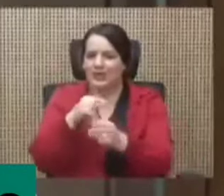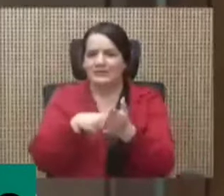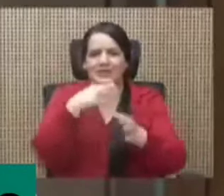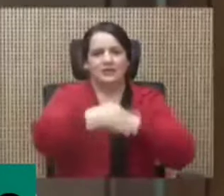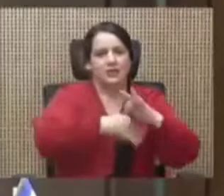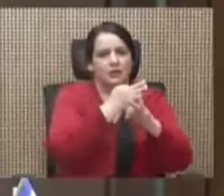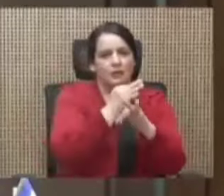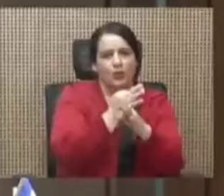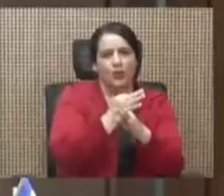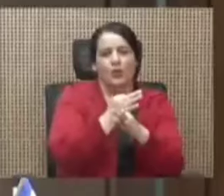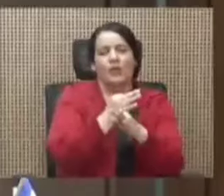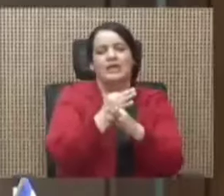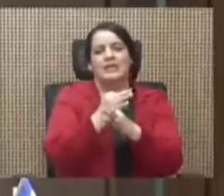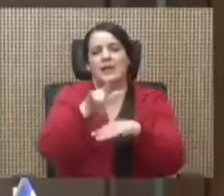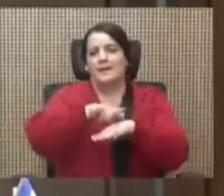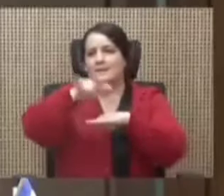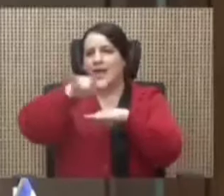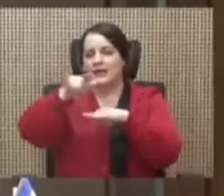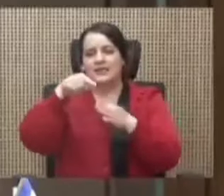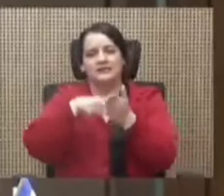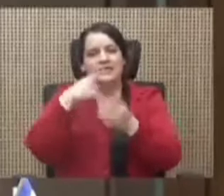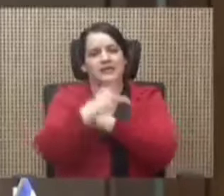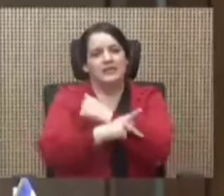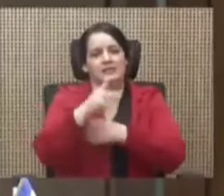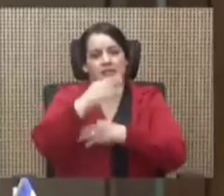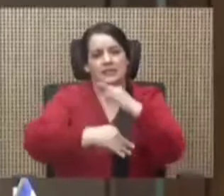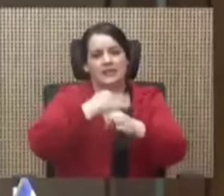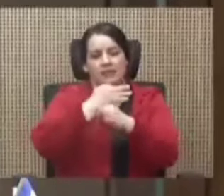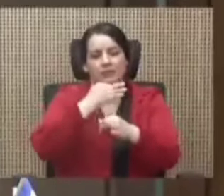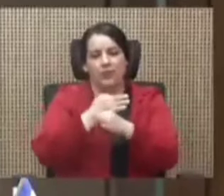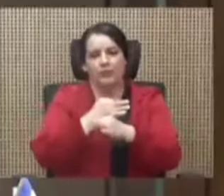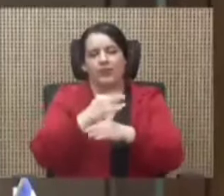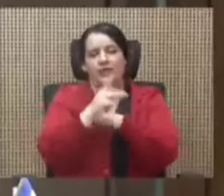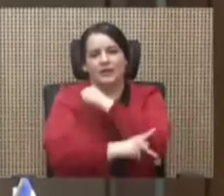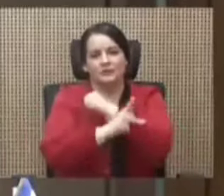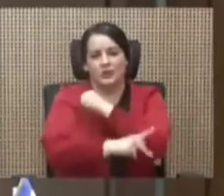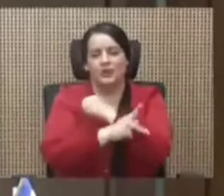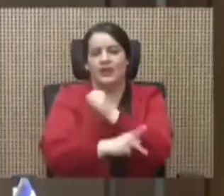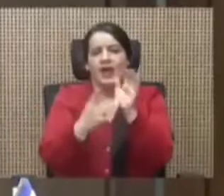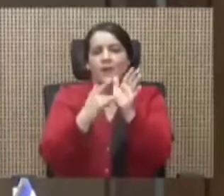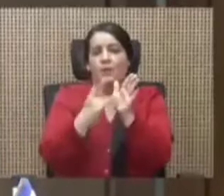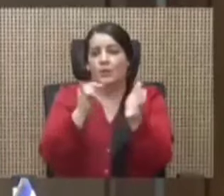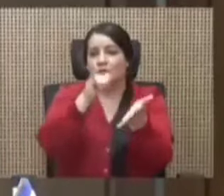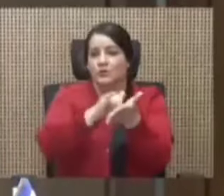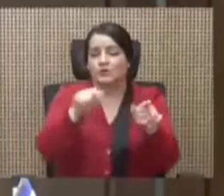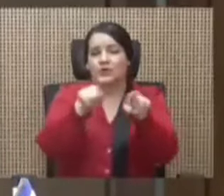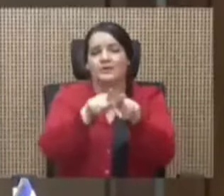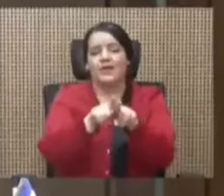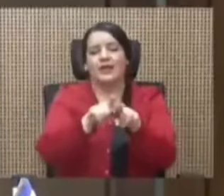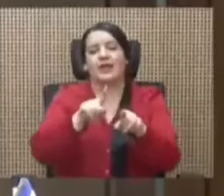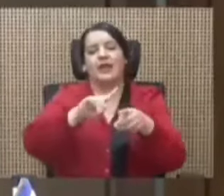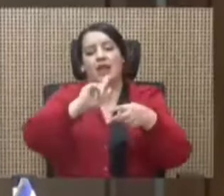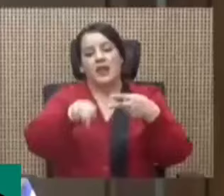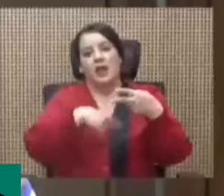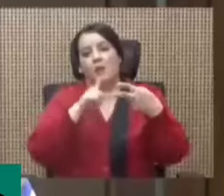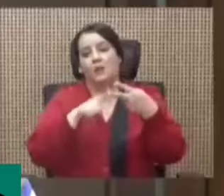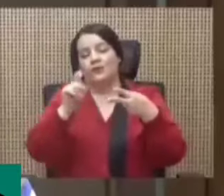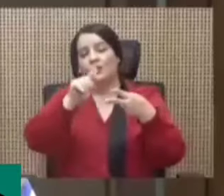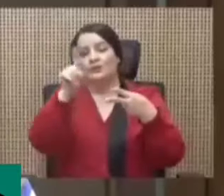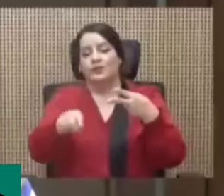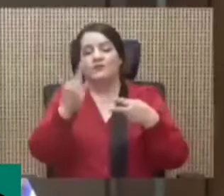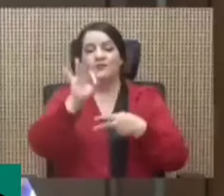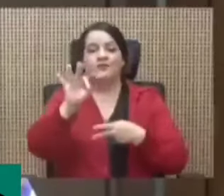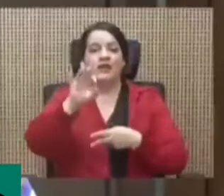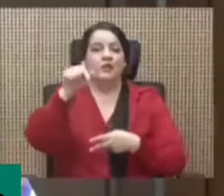tipo de naciones? Y aprovecho esto al mismo tiempo para introducir mi siguiente consulta, que en febrero de este año, usted pidió